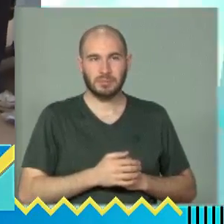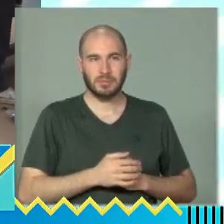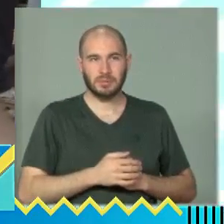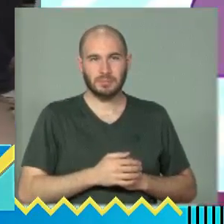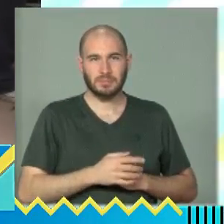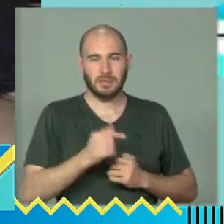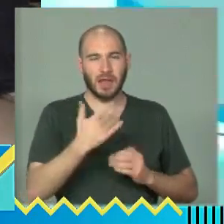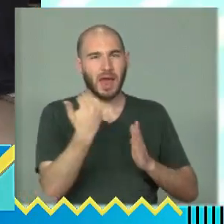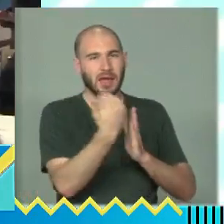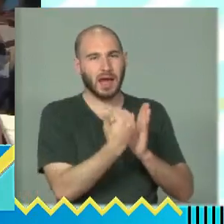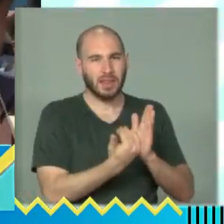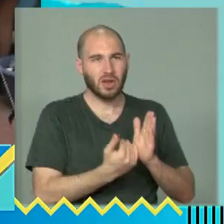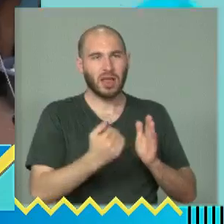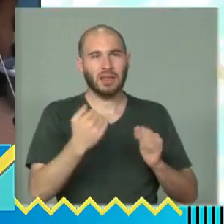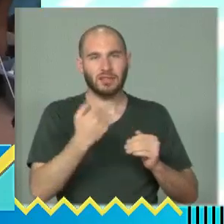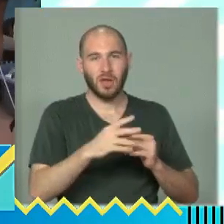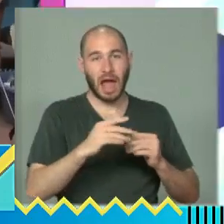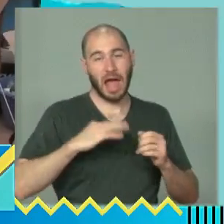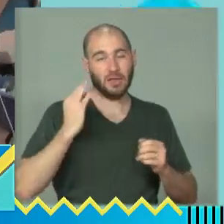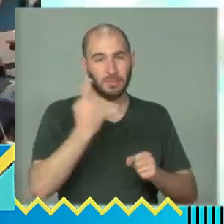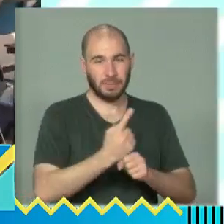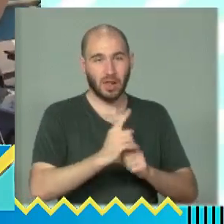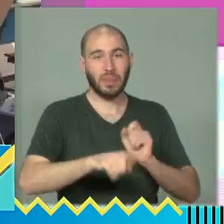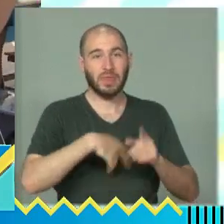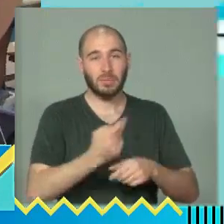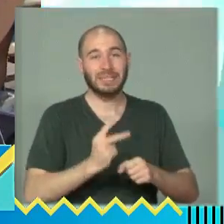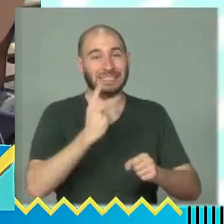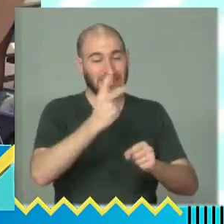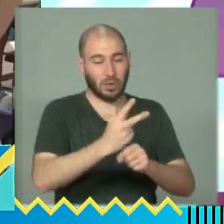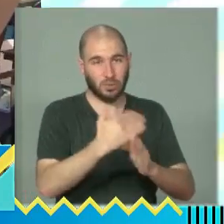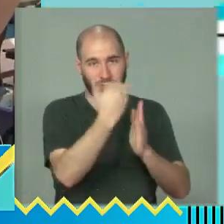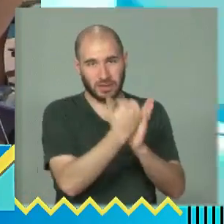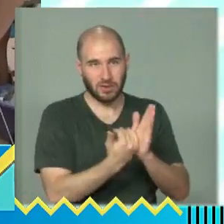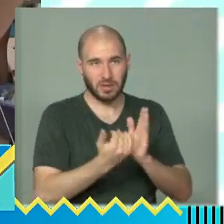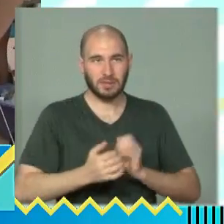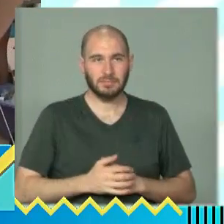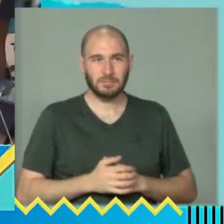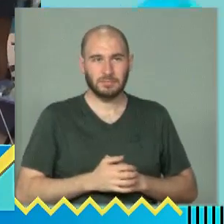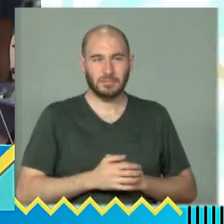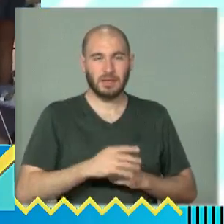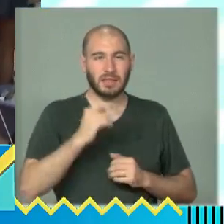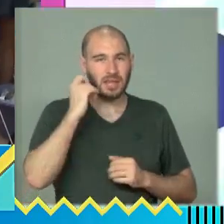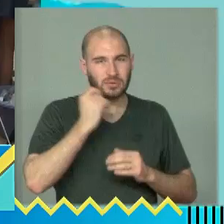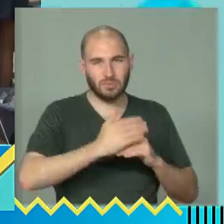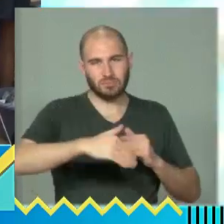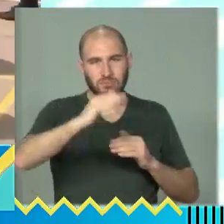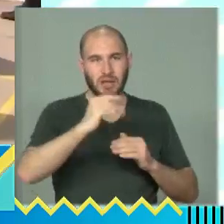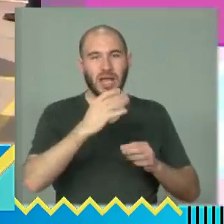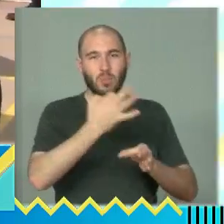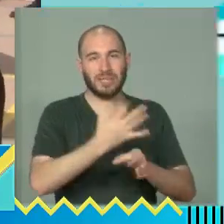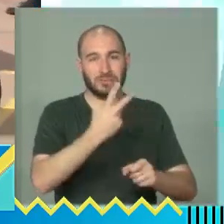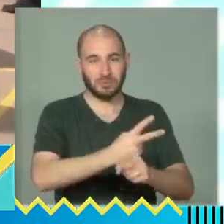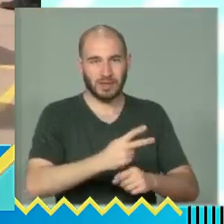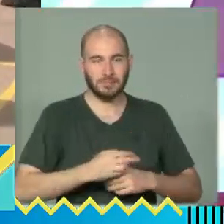primera categoría hasta M14 de primer año y después una segunda categoría de M19 para los chicos de la escuela